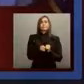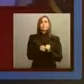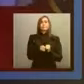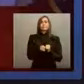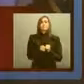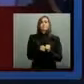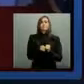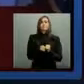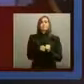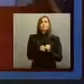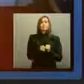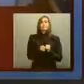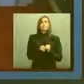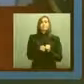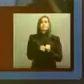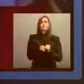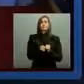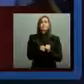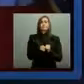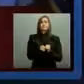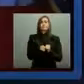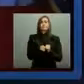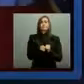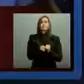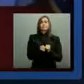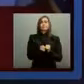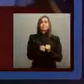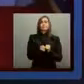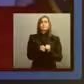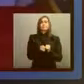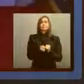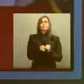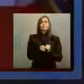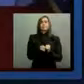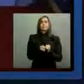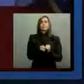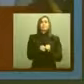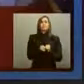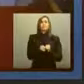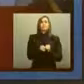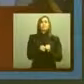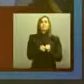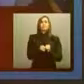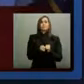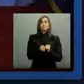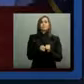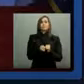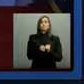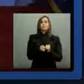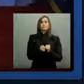bello de ese tipo de batería justa tienes que hablar de